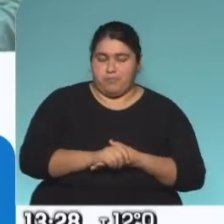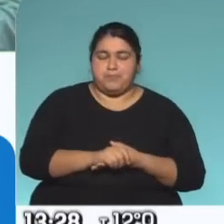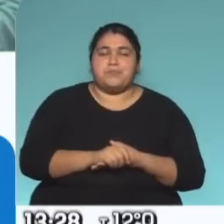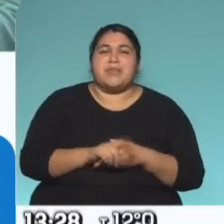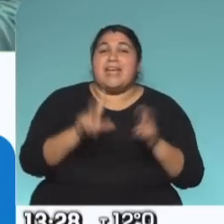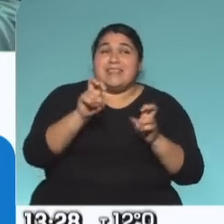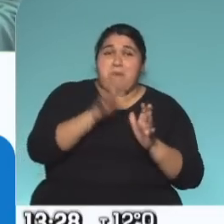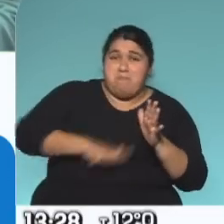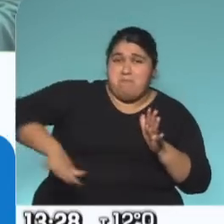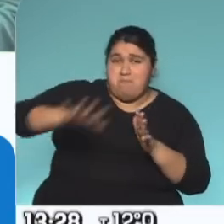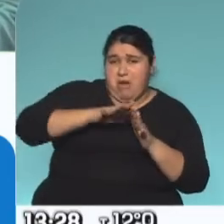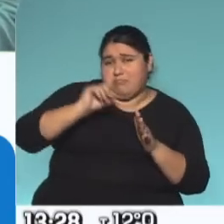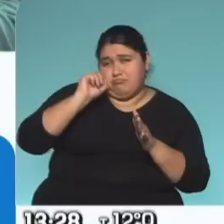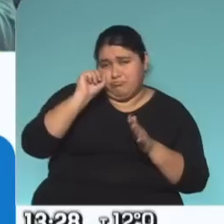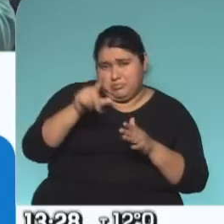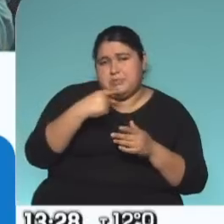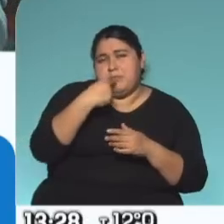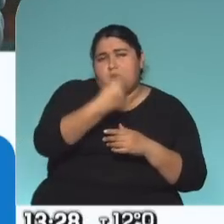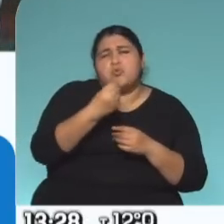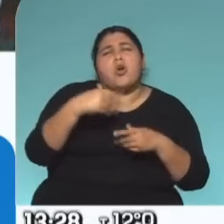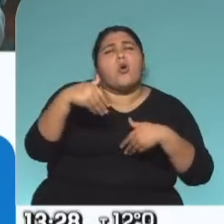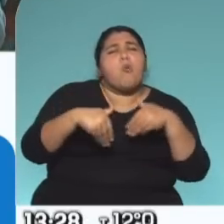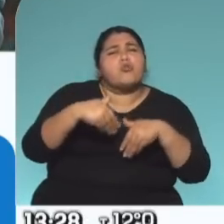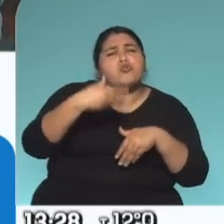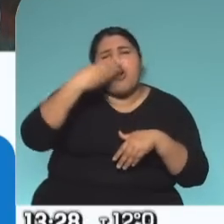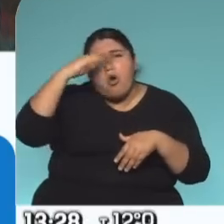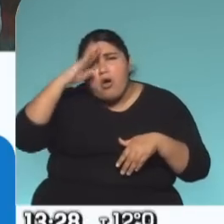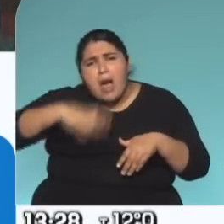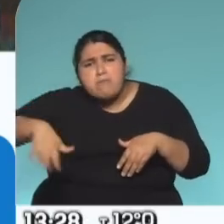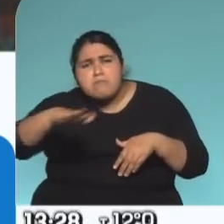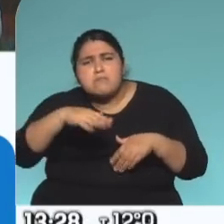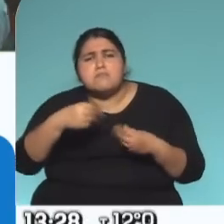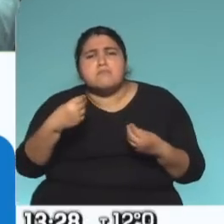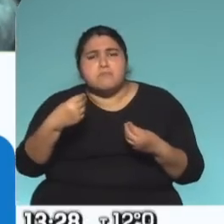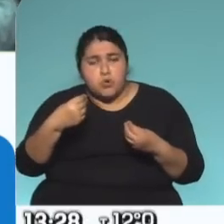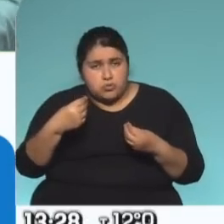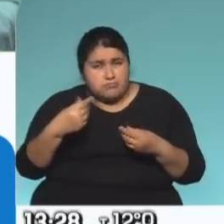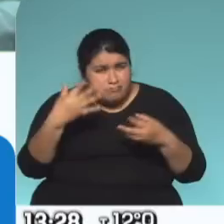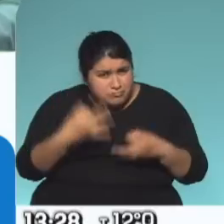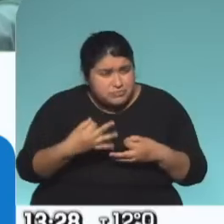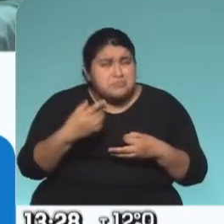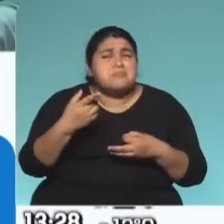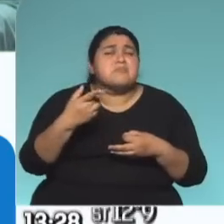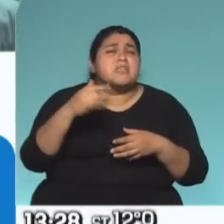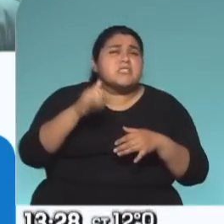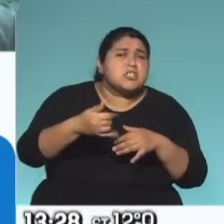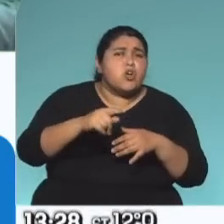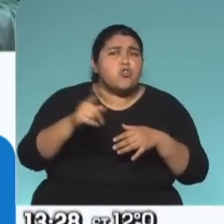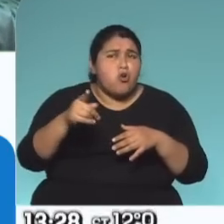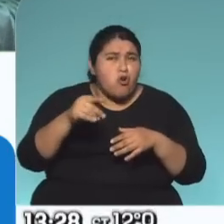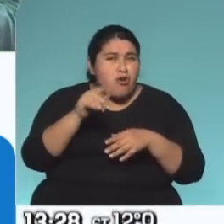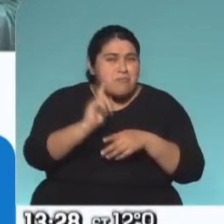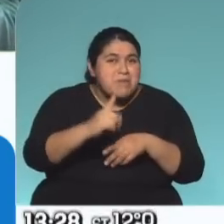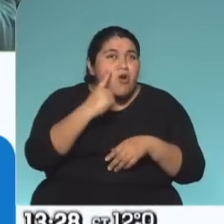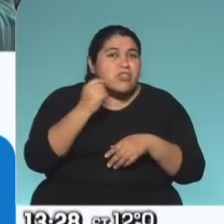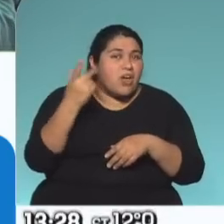cuestión territorial, quería preguntarle también sobre el voto rural, si efectivamente vamos a tener el resultado electoral ese